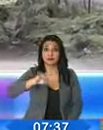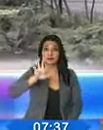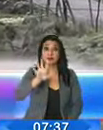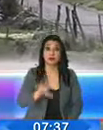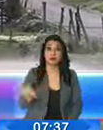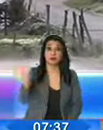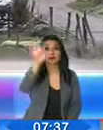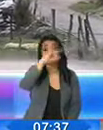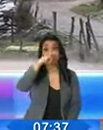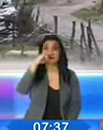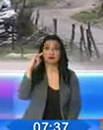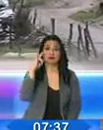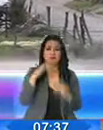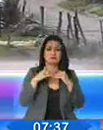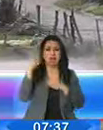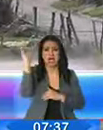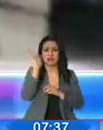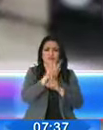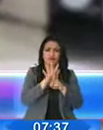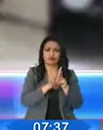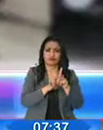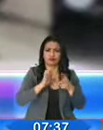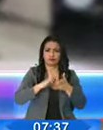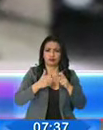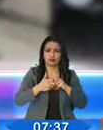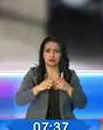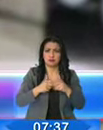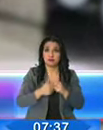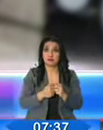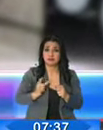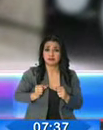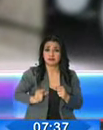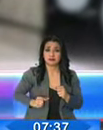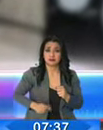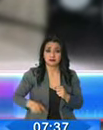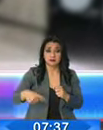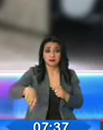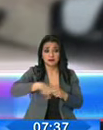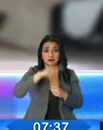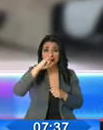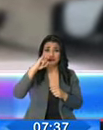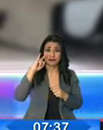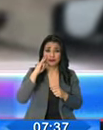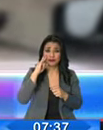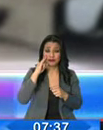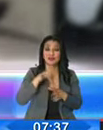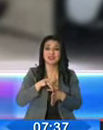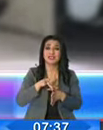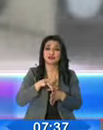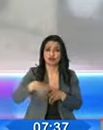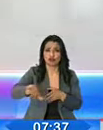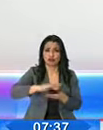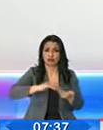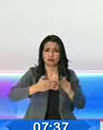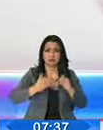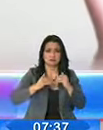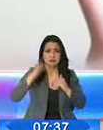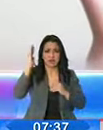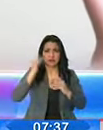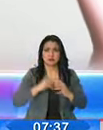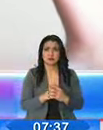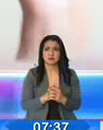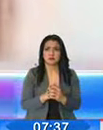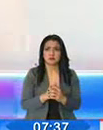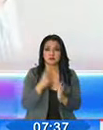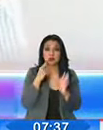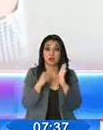sido afectados por esta problemática. Allí se detallan los riesgos que tienen los menores dentro de sus localidades. Se iban a